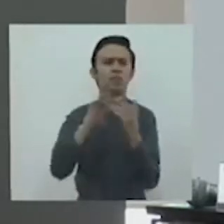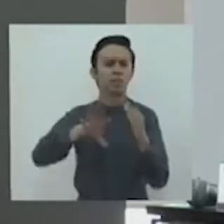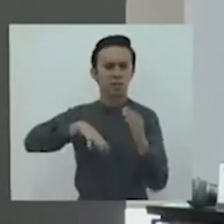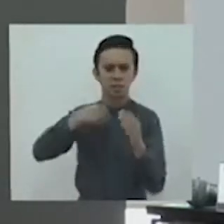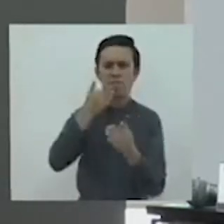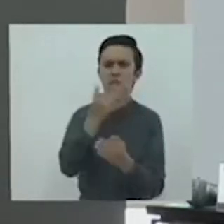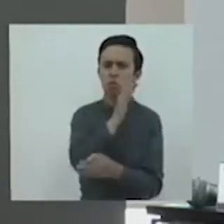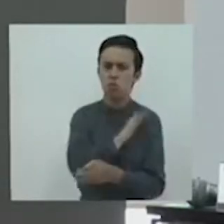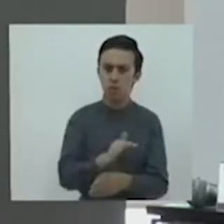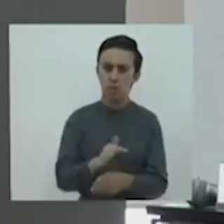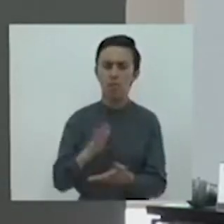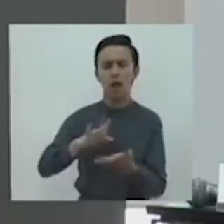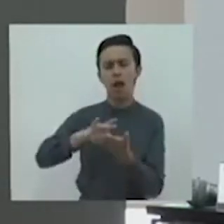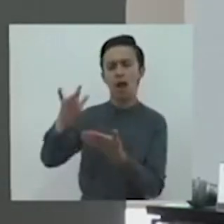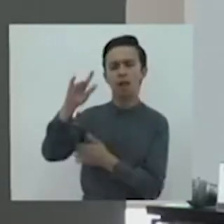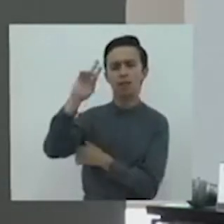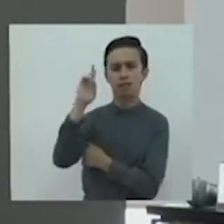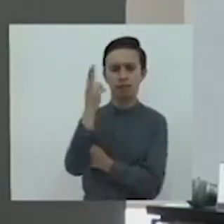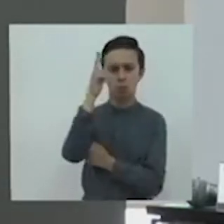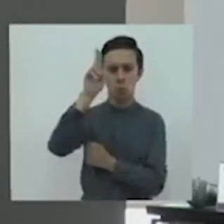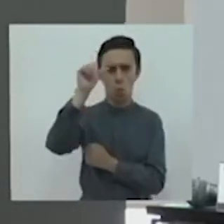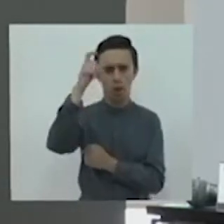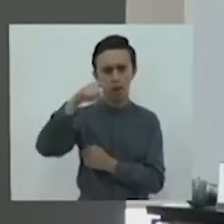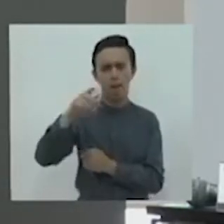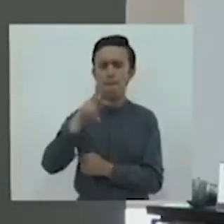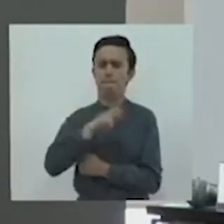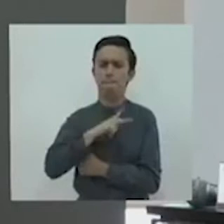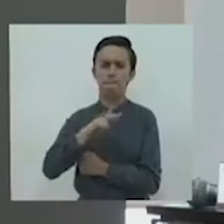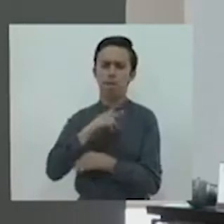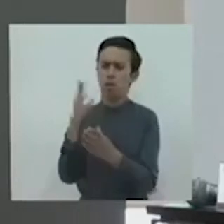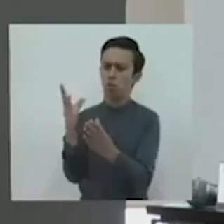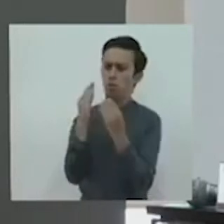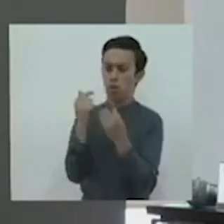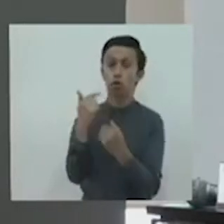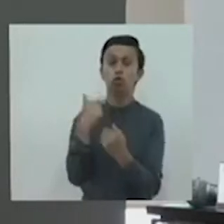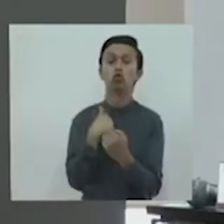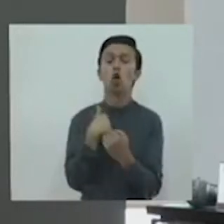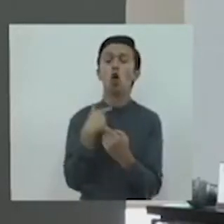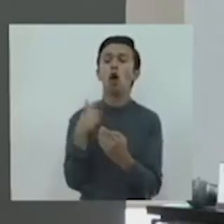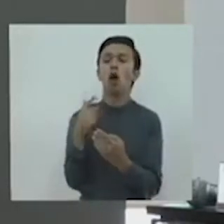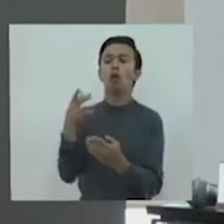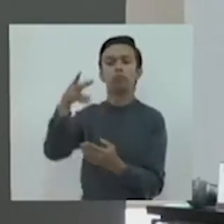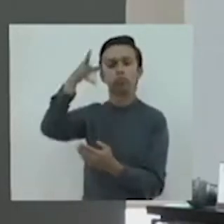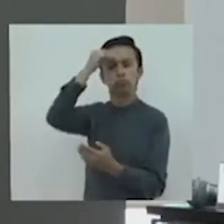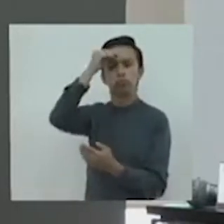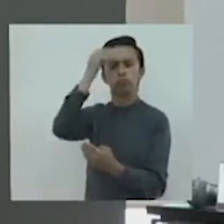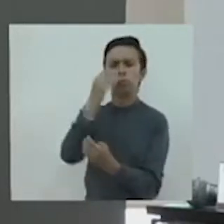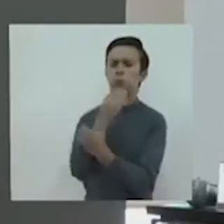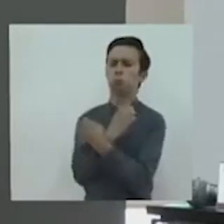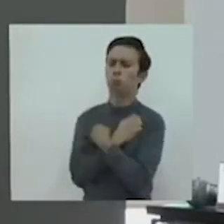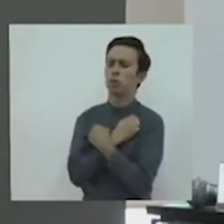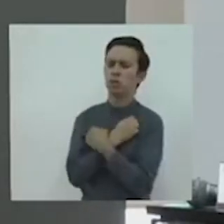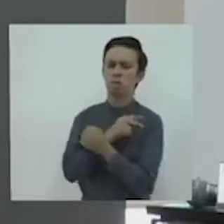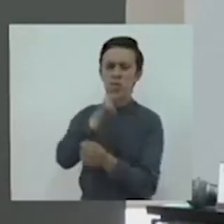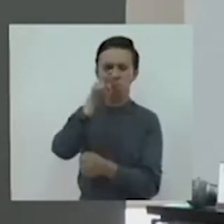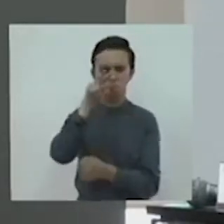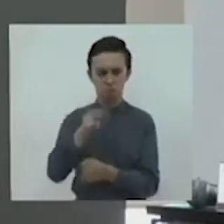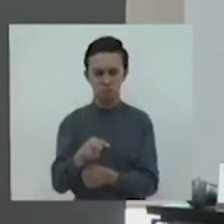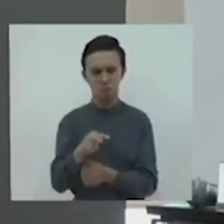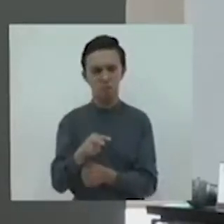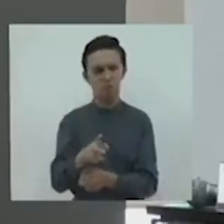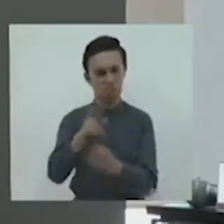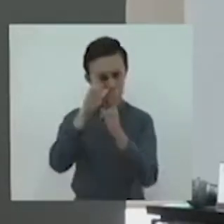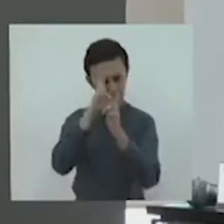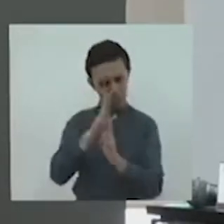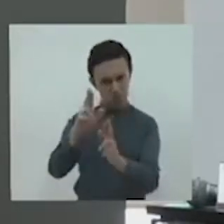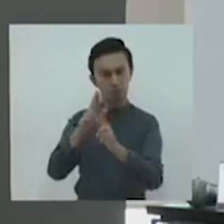sido violentados. Pero también fue una mujer que presentó propuestas, y eso me agradó. Yo creo que fue una de las características de este debate. Las propuestas fluyeron un